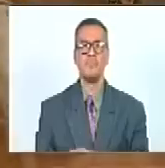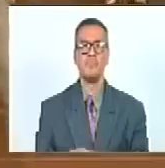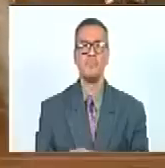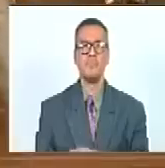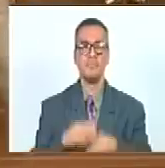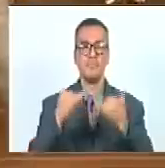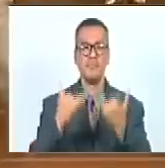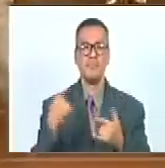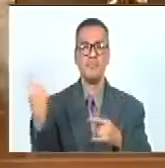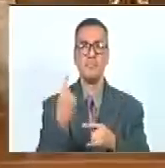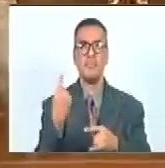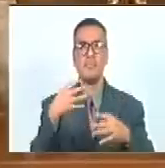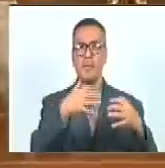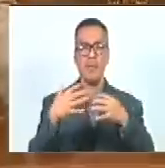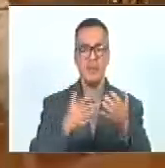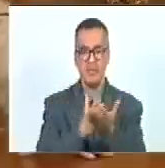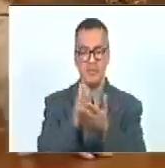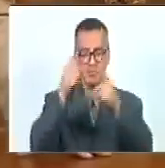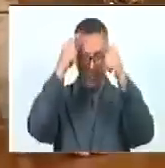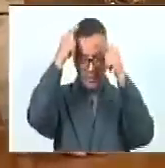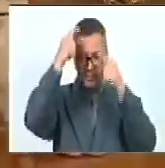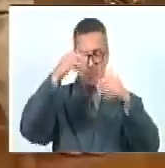Ya ves, vive y la lucha sigue.